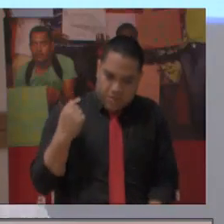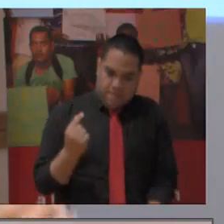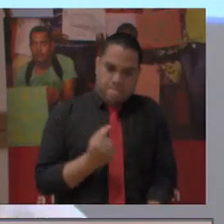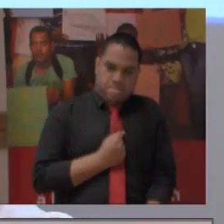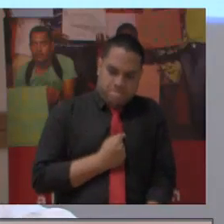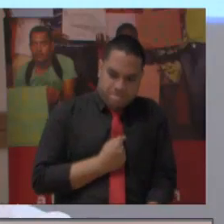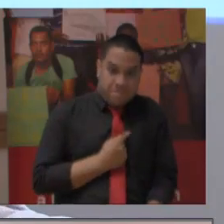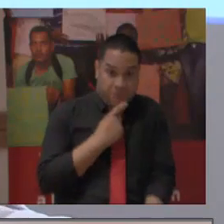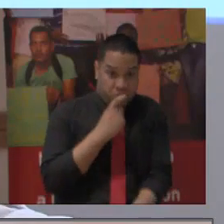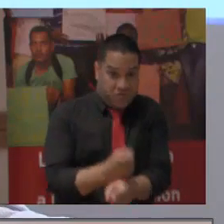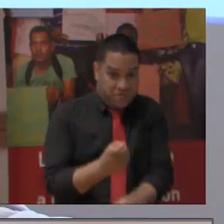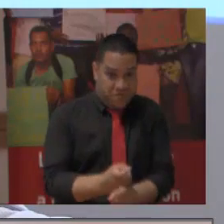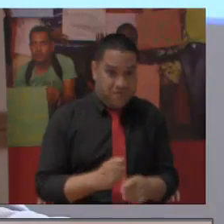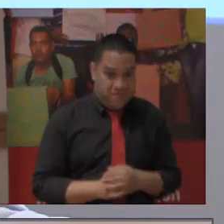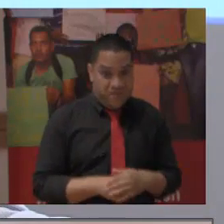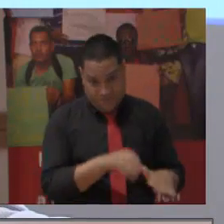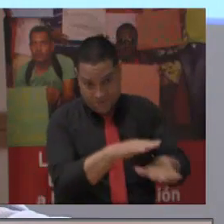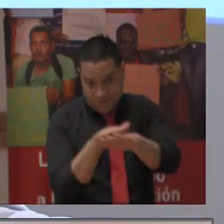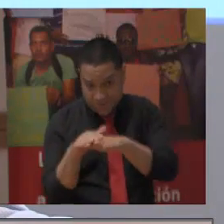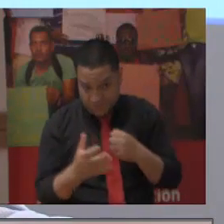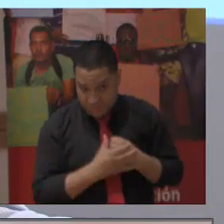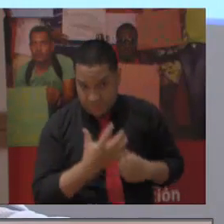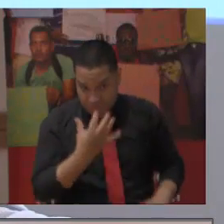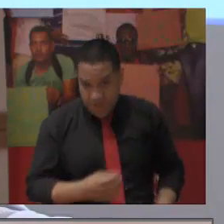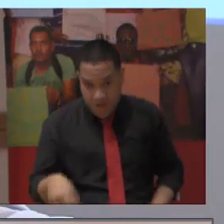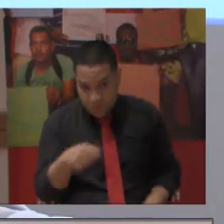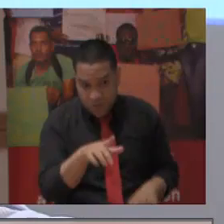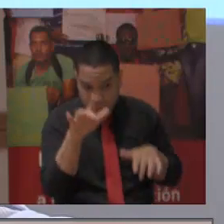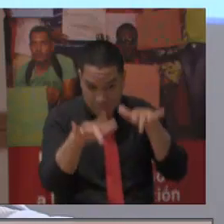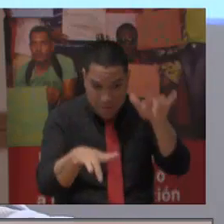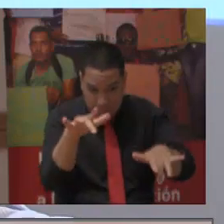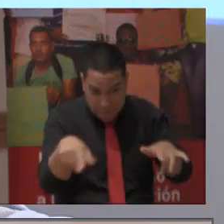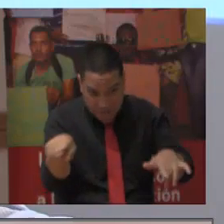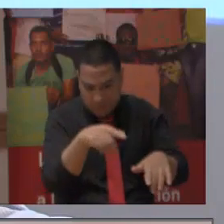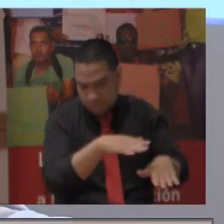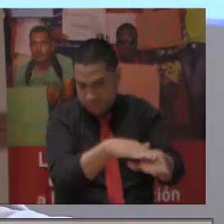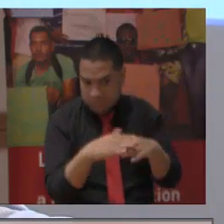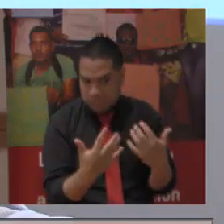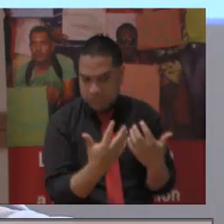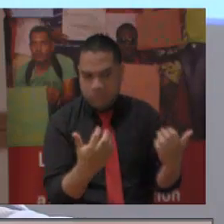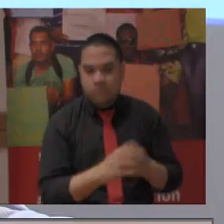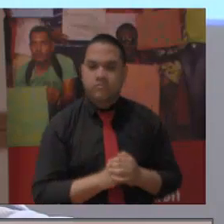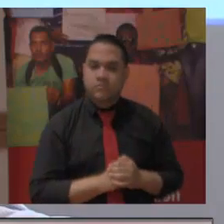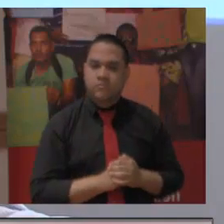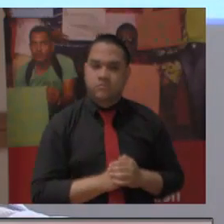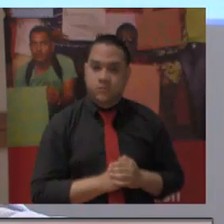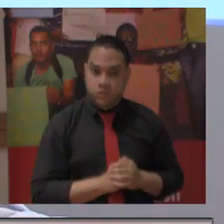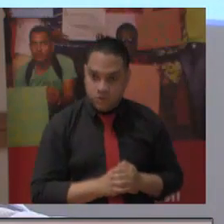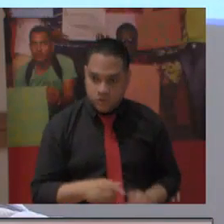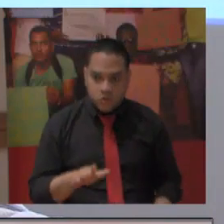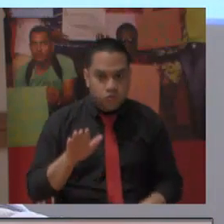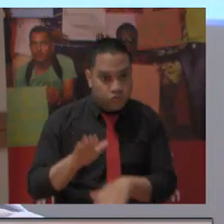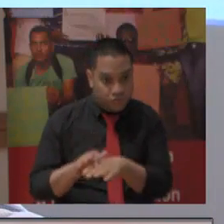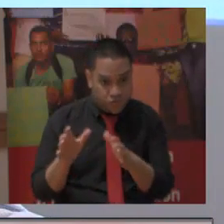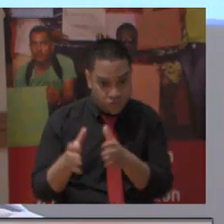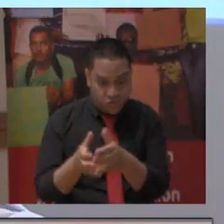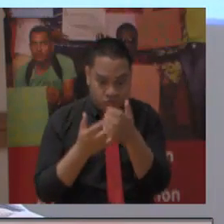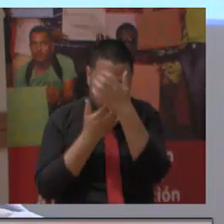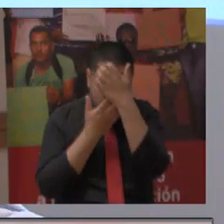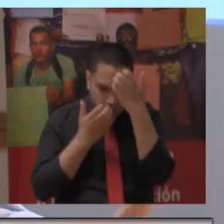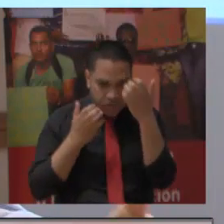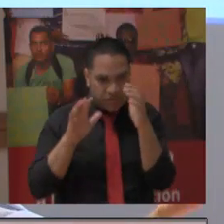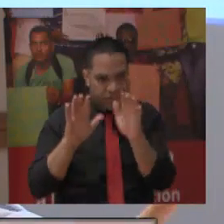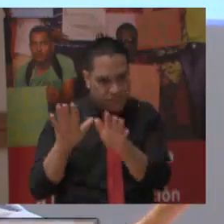y les digo la verdad a los participantes que estén aquí hoy. a mí me causaron mucho dolor los grupos armados